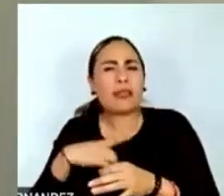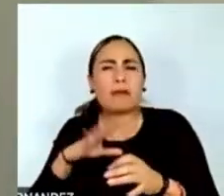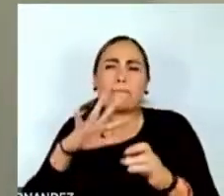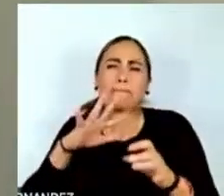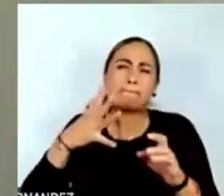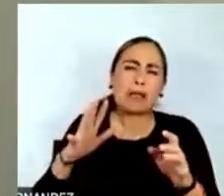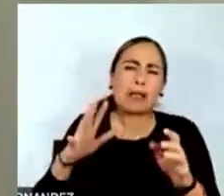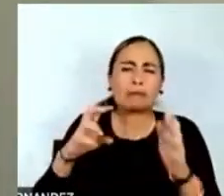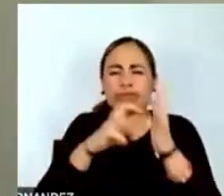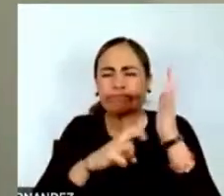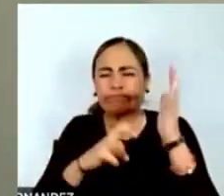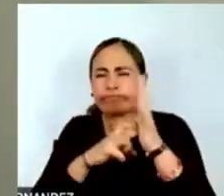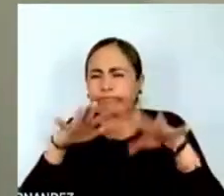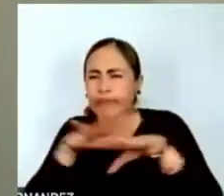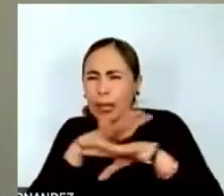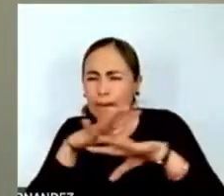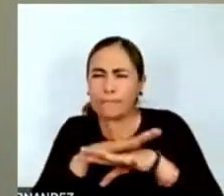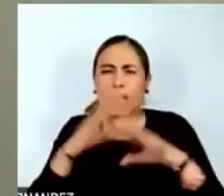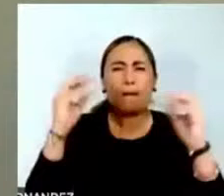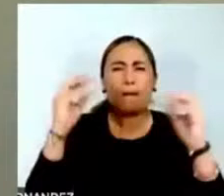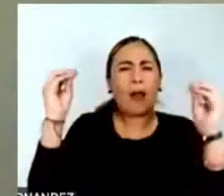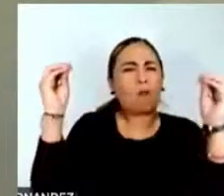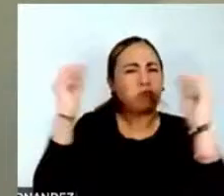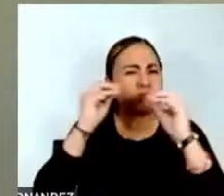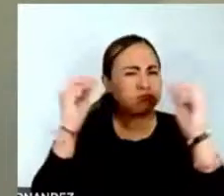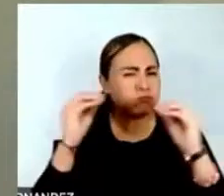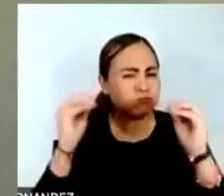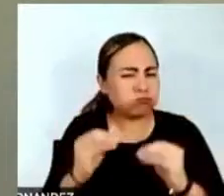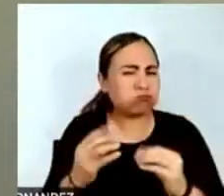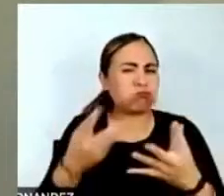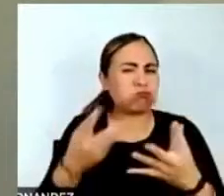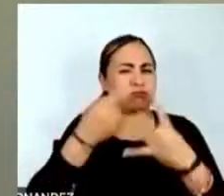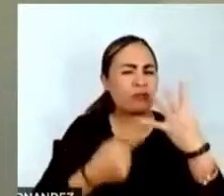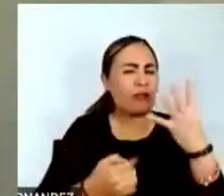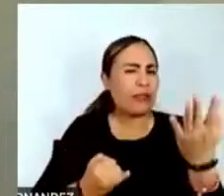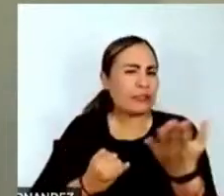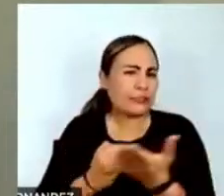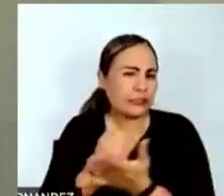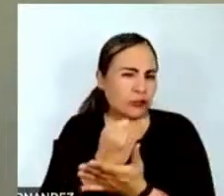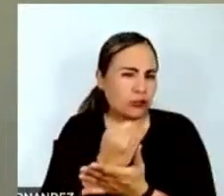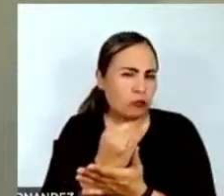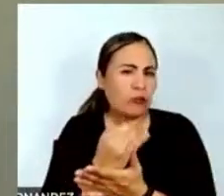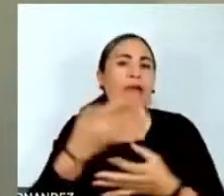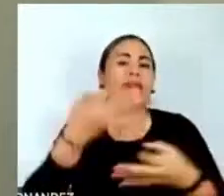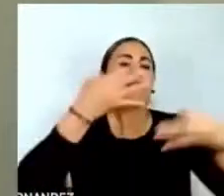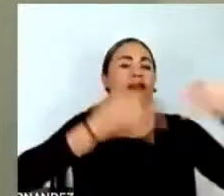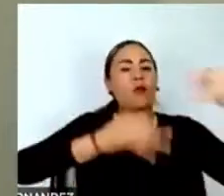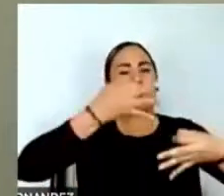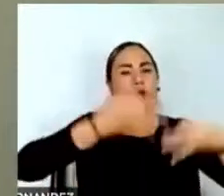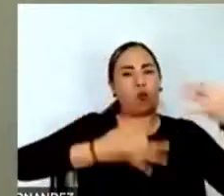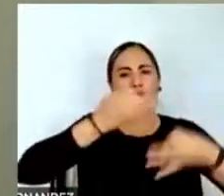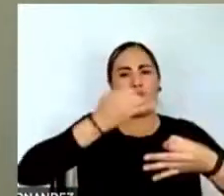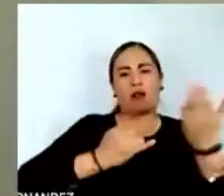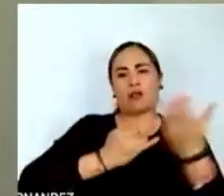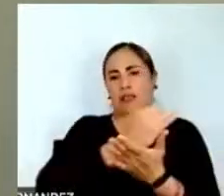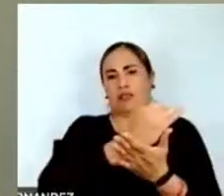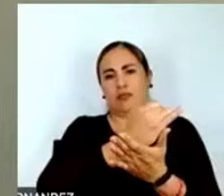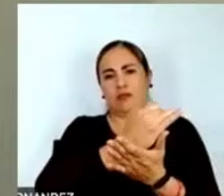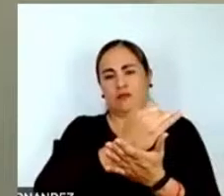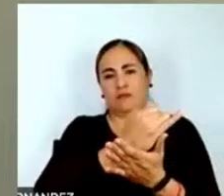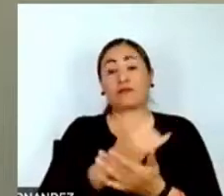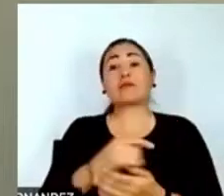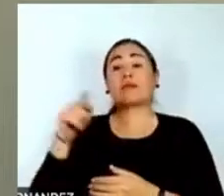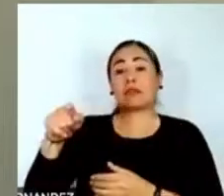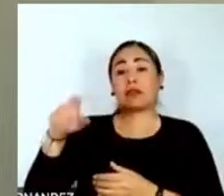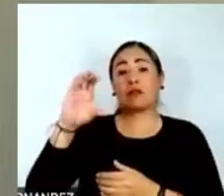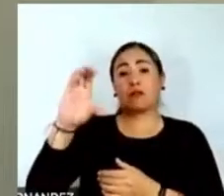discusión propia o digamos a una decisión de la que adopta un tribunal. Inclusive la Corte exige cierto grado de